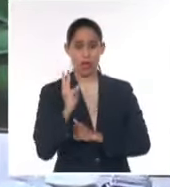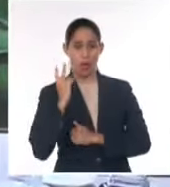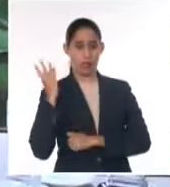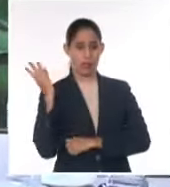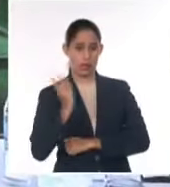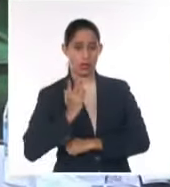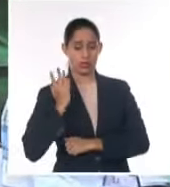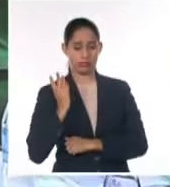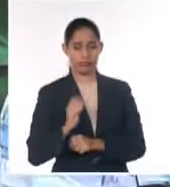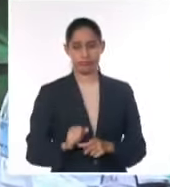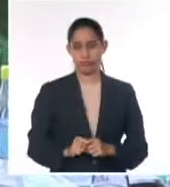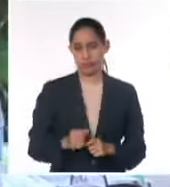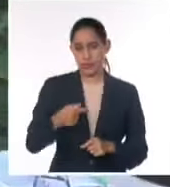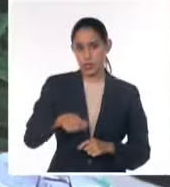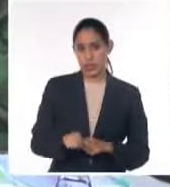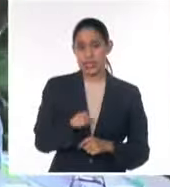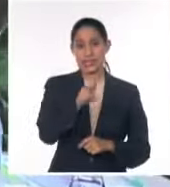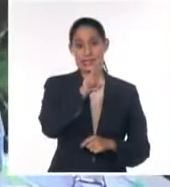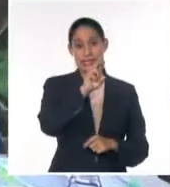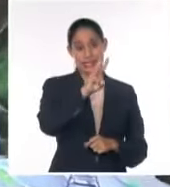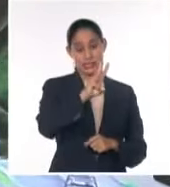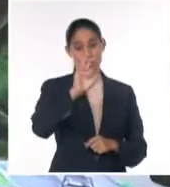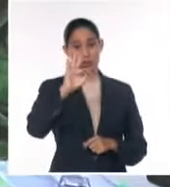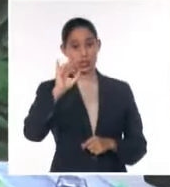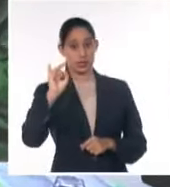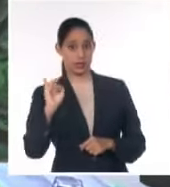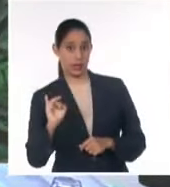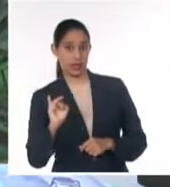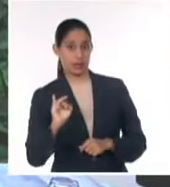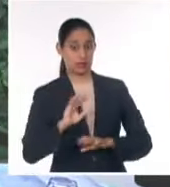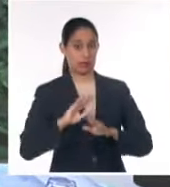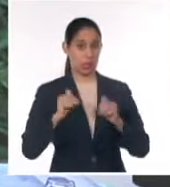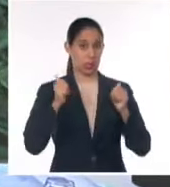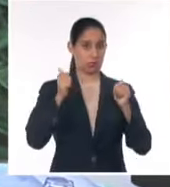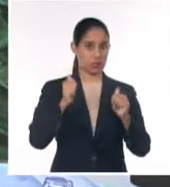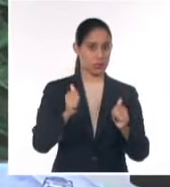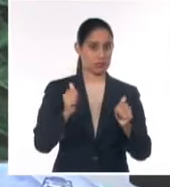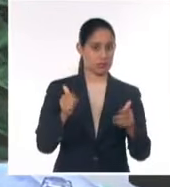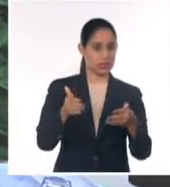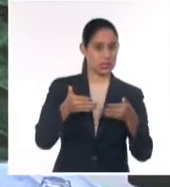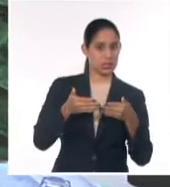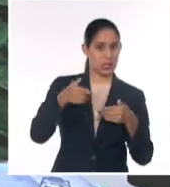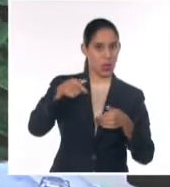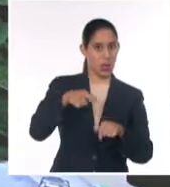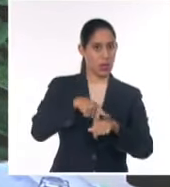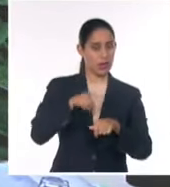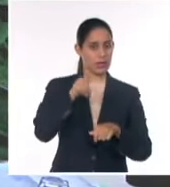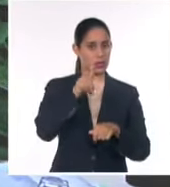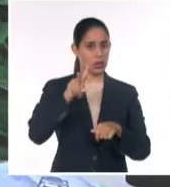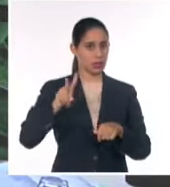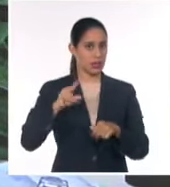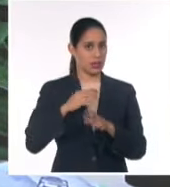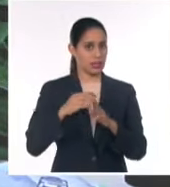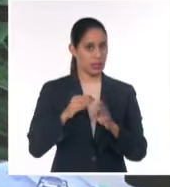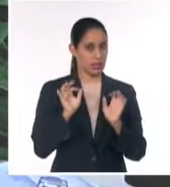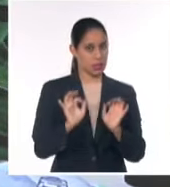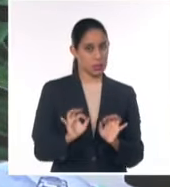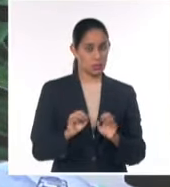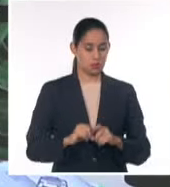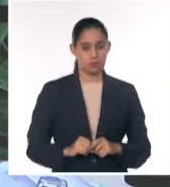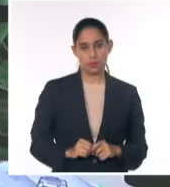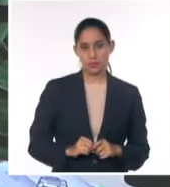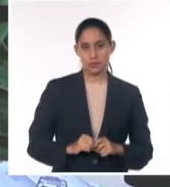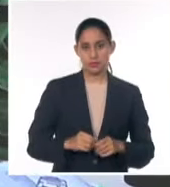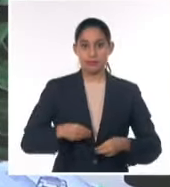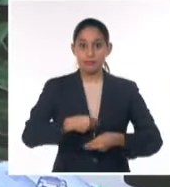hay 387 inmuebles recuperados hasta el cierre de hoy, 12 del día. Se distribuyen los 10.000